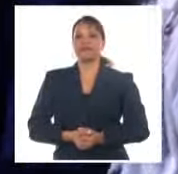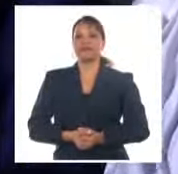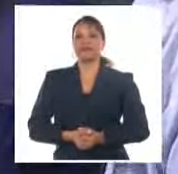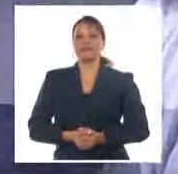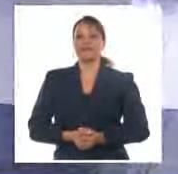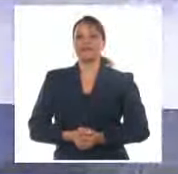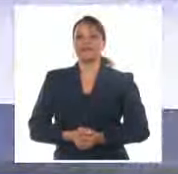noticias